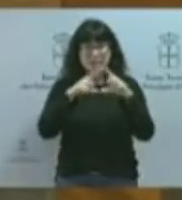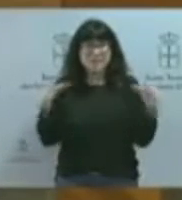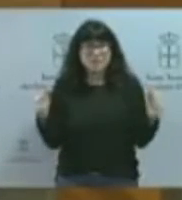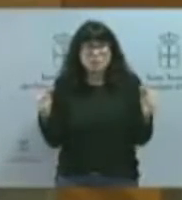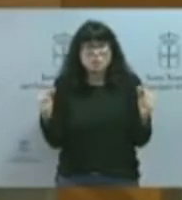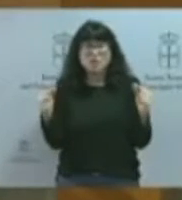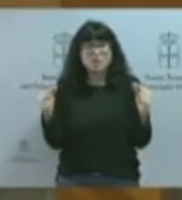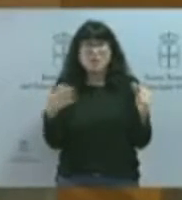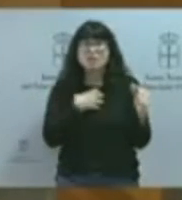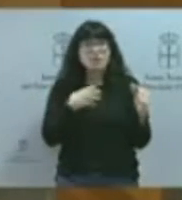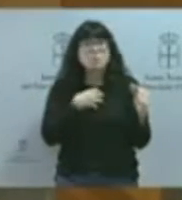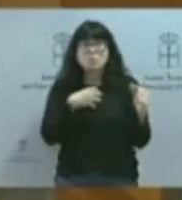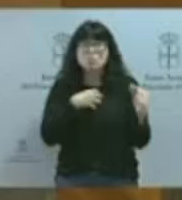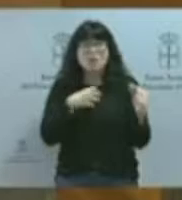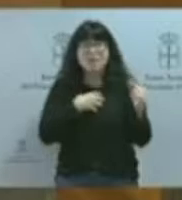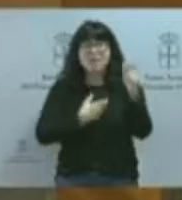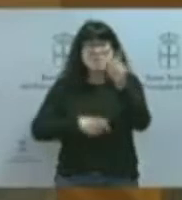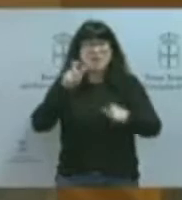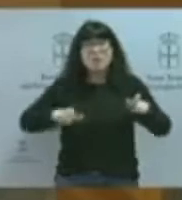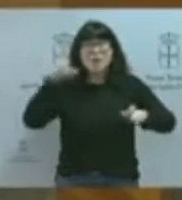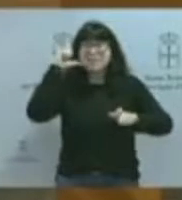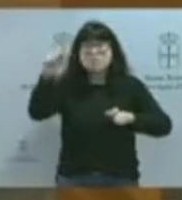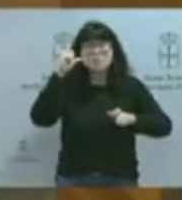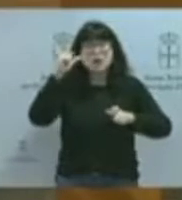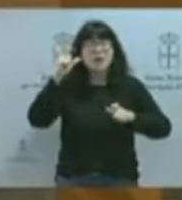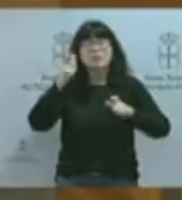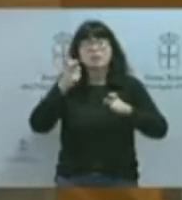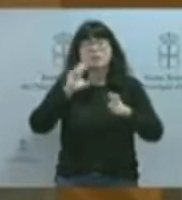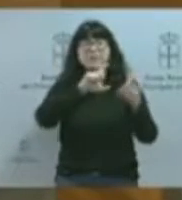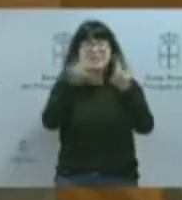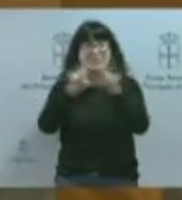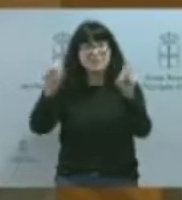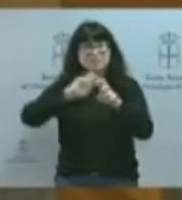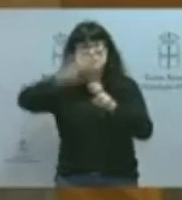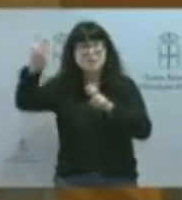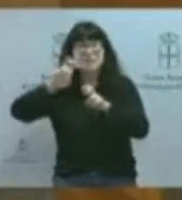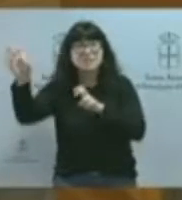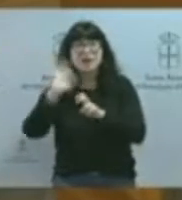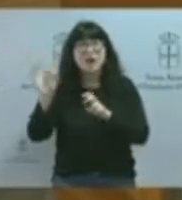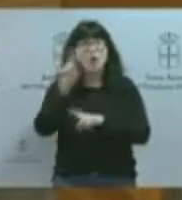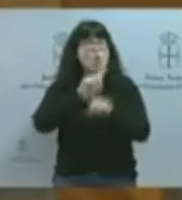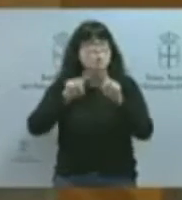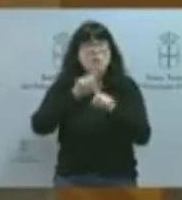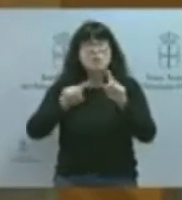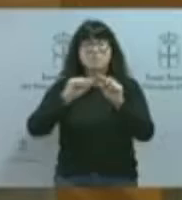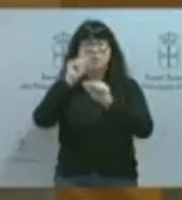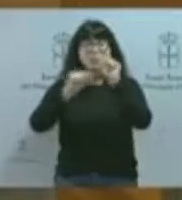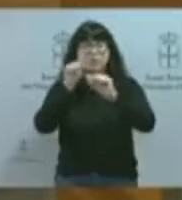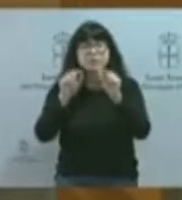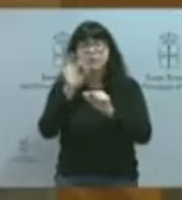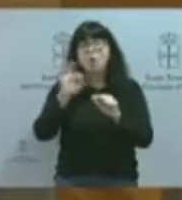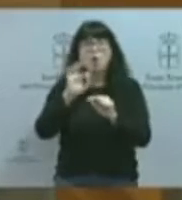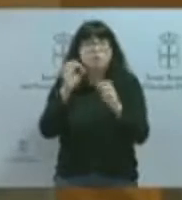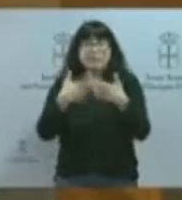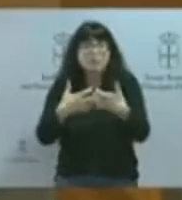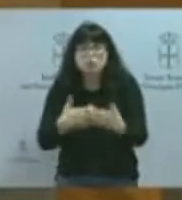deslocalización o de la transición ecológica o de los problemas industriales. No podemos por nosotros mismos. Y sería, yo creo que